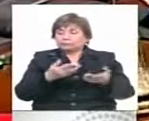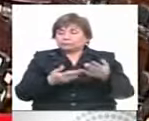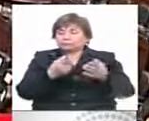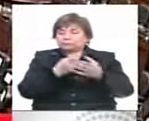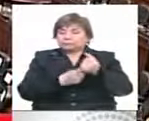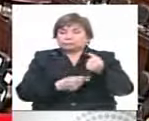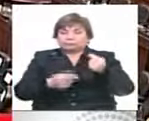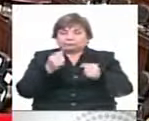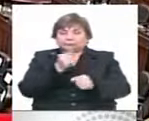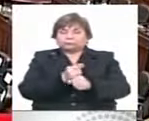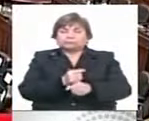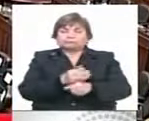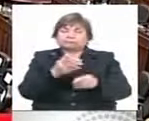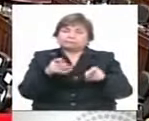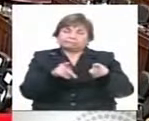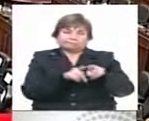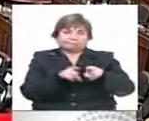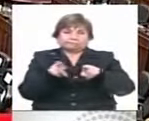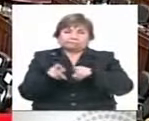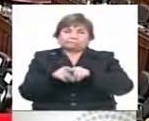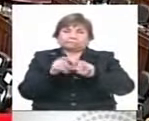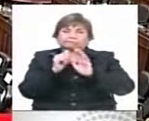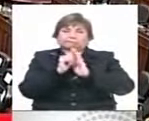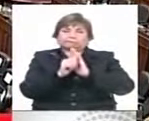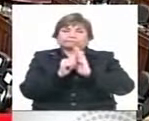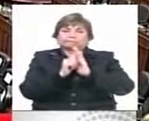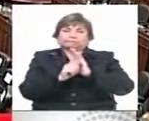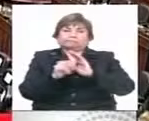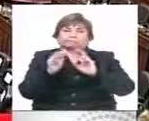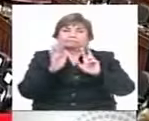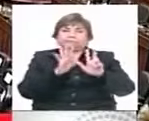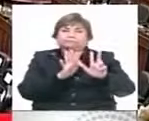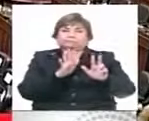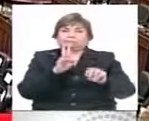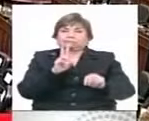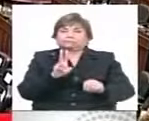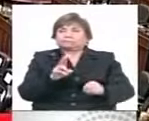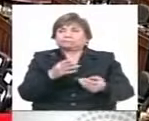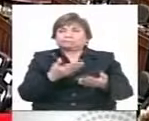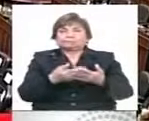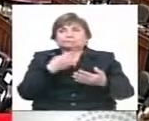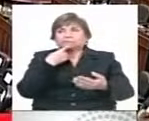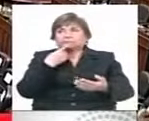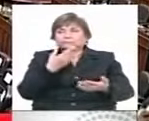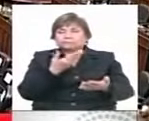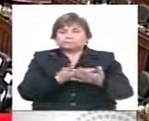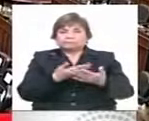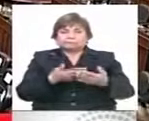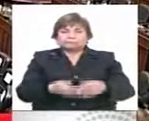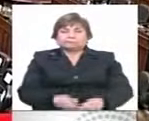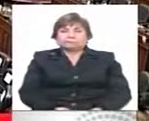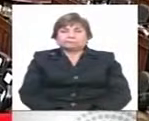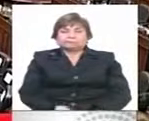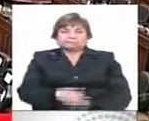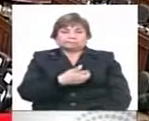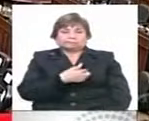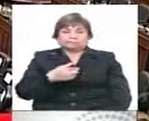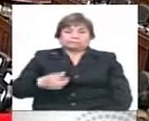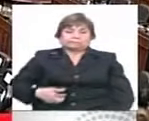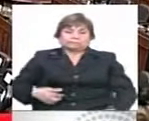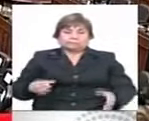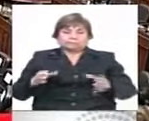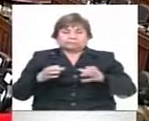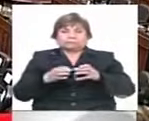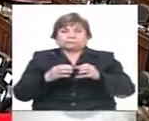de confianza. De igual manera, el artículo 82 menciona que el presidente del Consejo